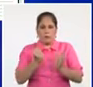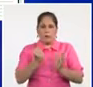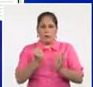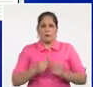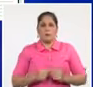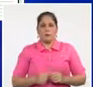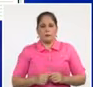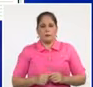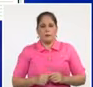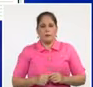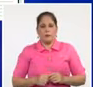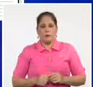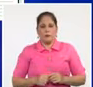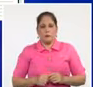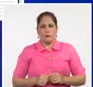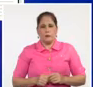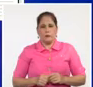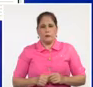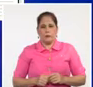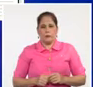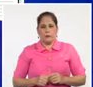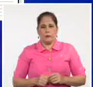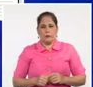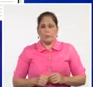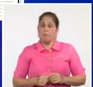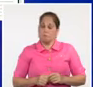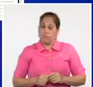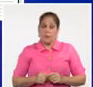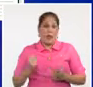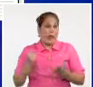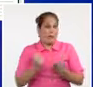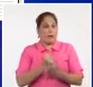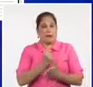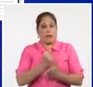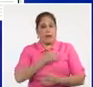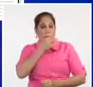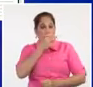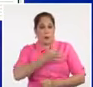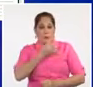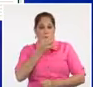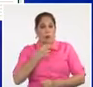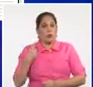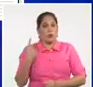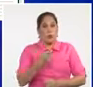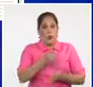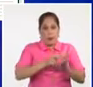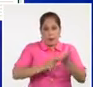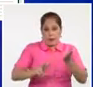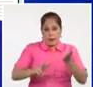279,5 por 100.000 habitantes. Lamentablemente tenemos que decir que todas las provincias,